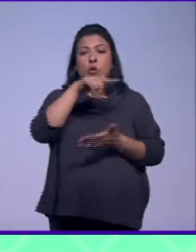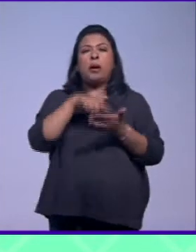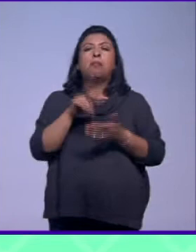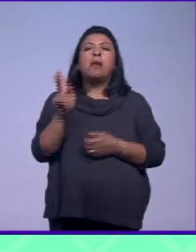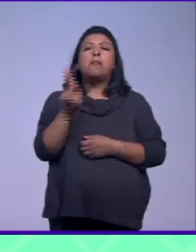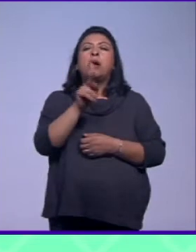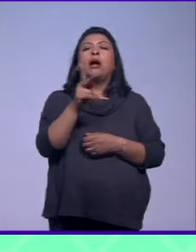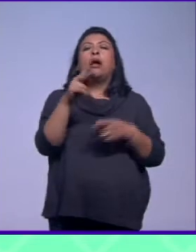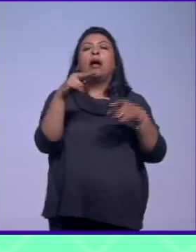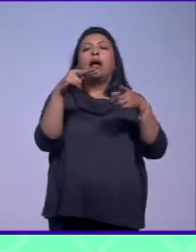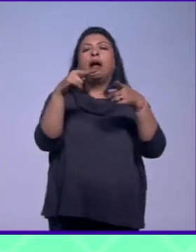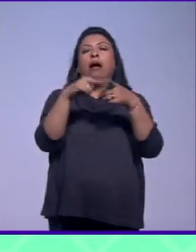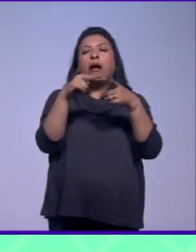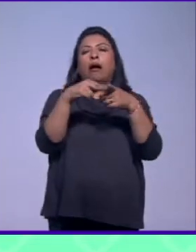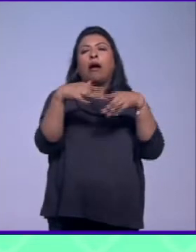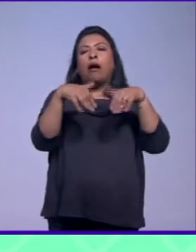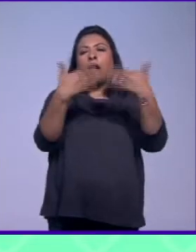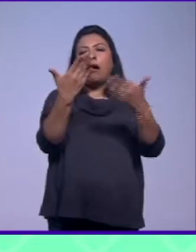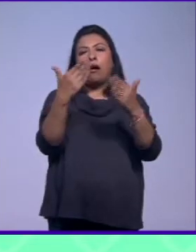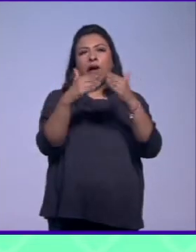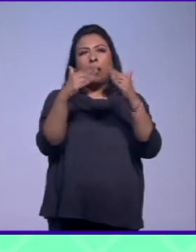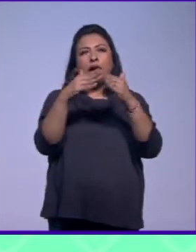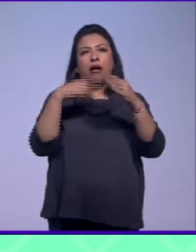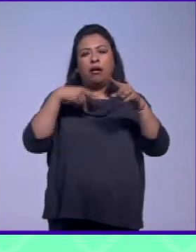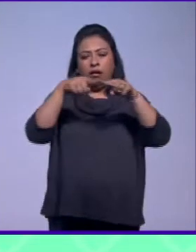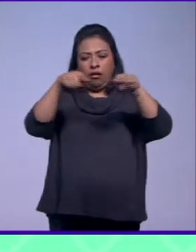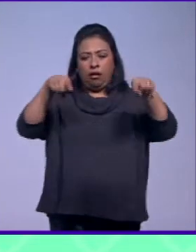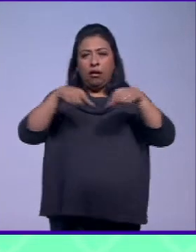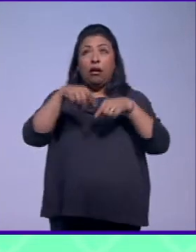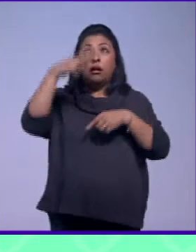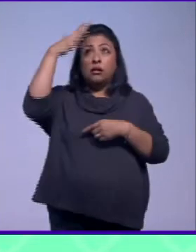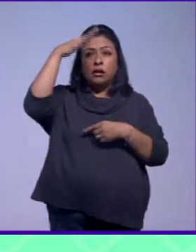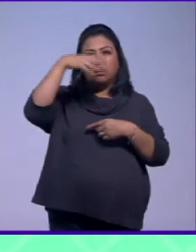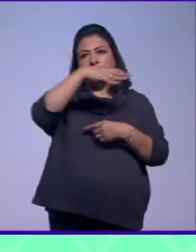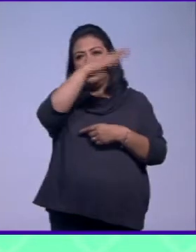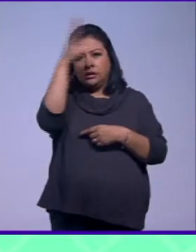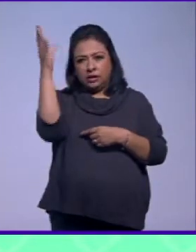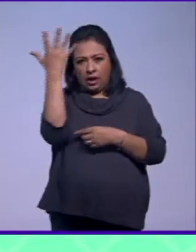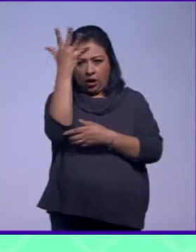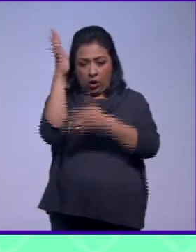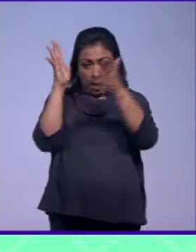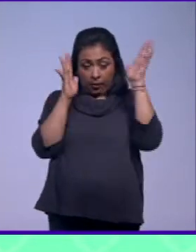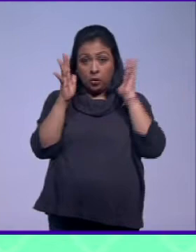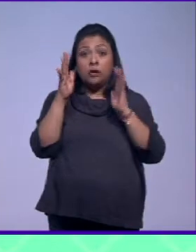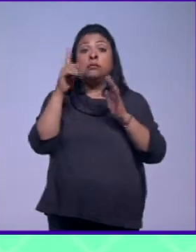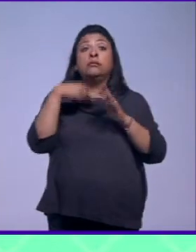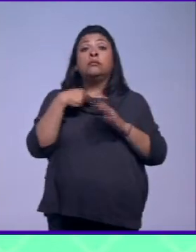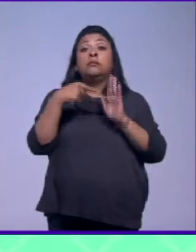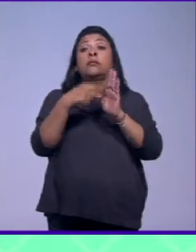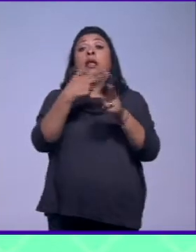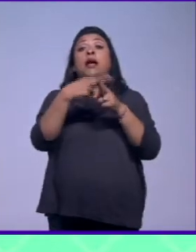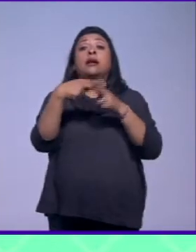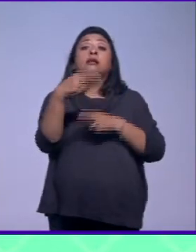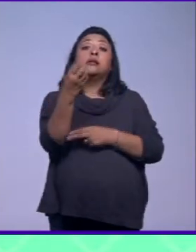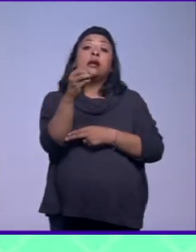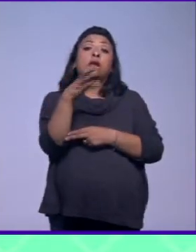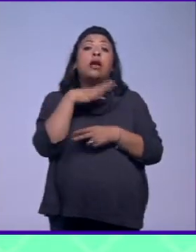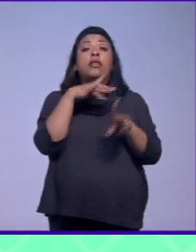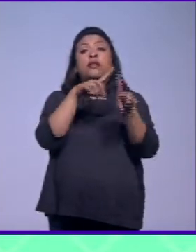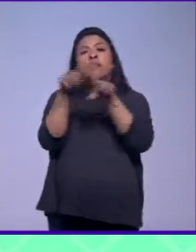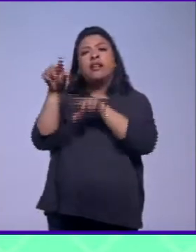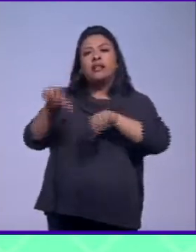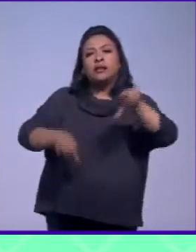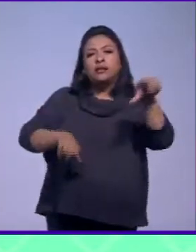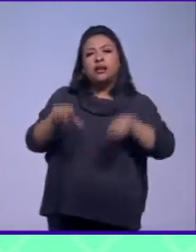patio de una casa que alberga un estanque triangular que refleja el cielo y los árboles del parque la obra estará hasta octubre y acogerá diversas